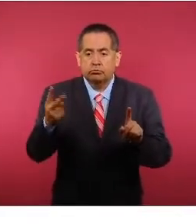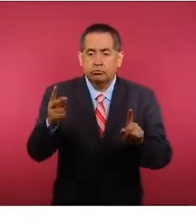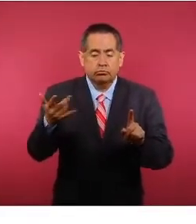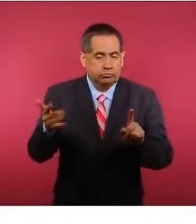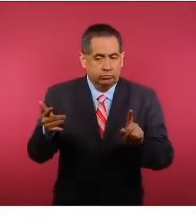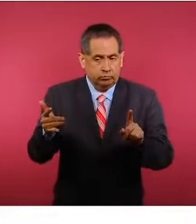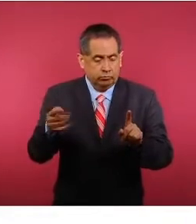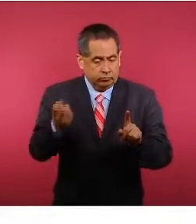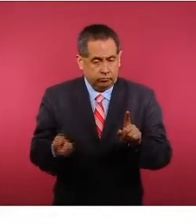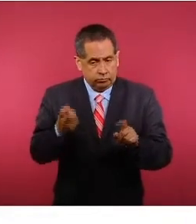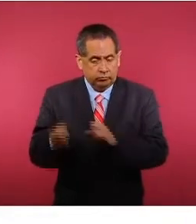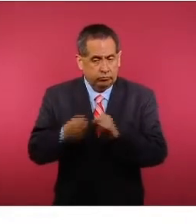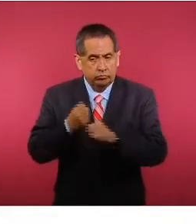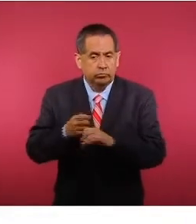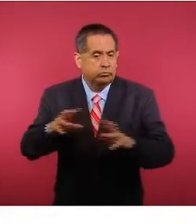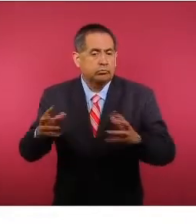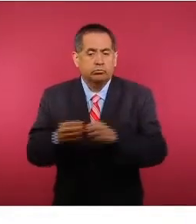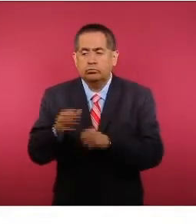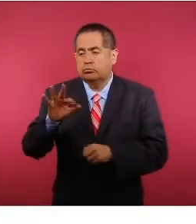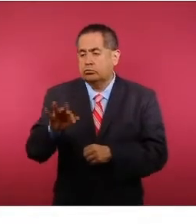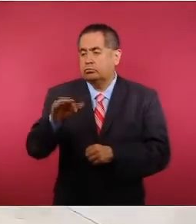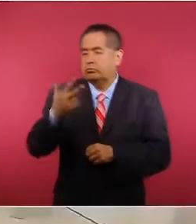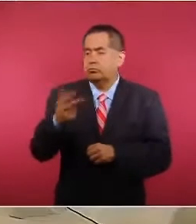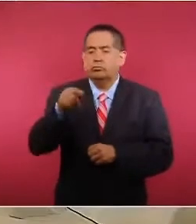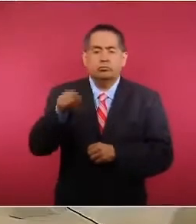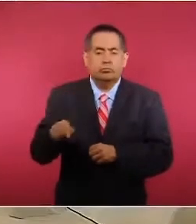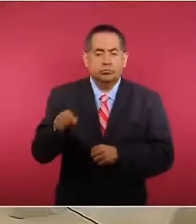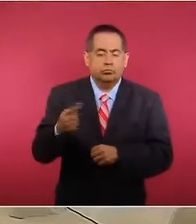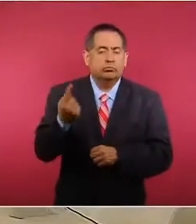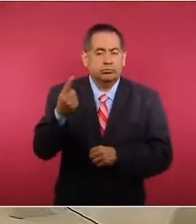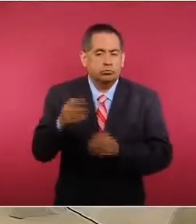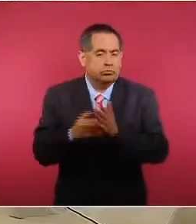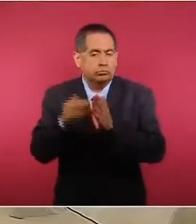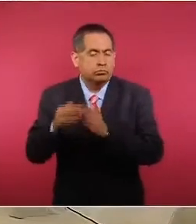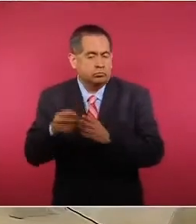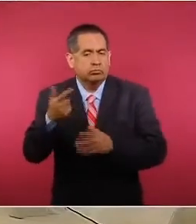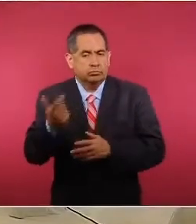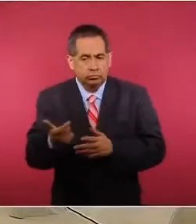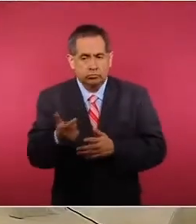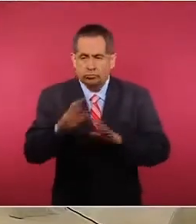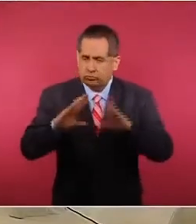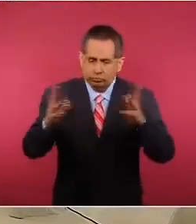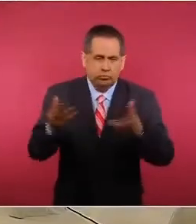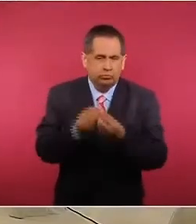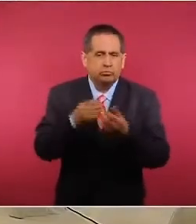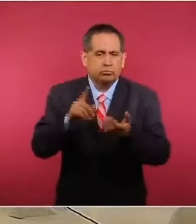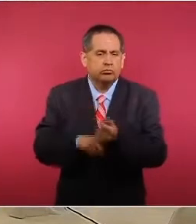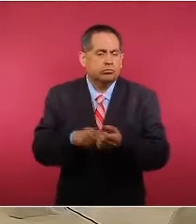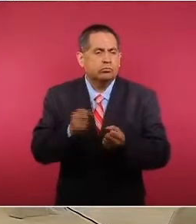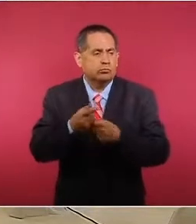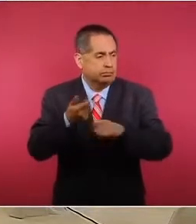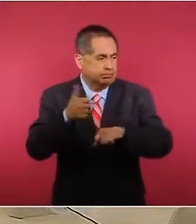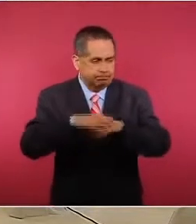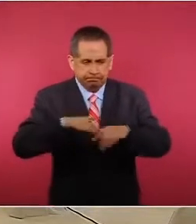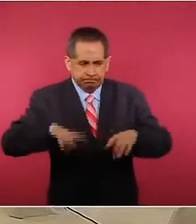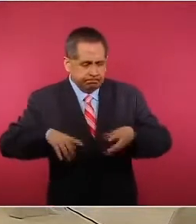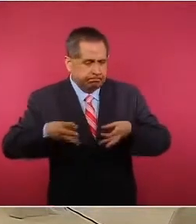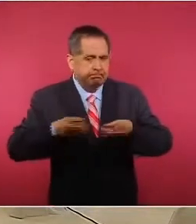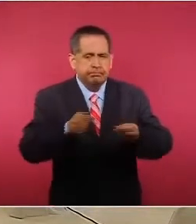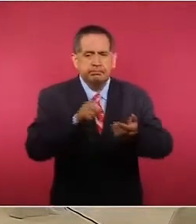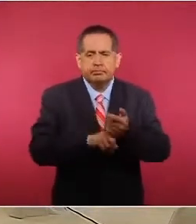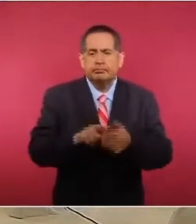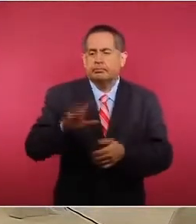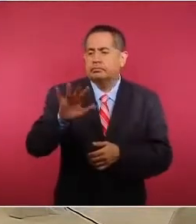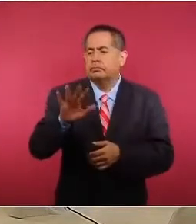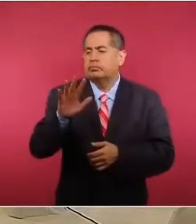julio de este año, 48.1 millones de pesos, siendo un total en la administración gastado